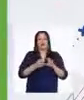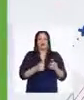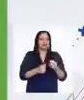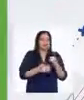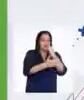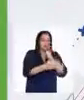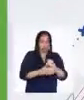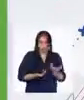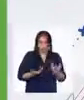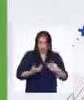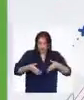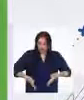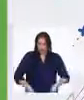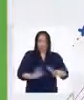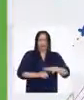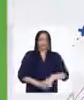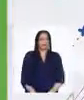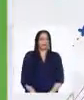polleras, ¿no?